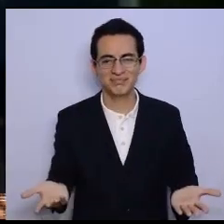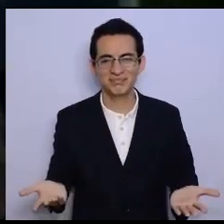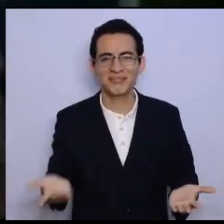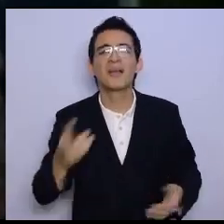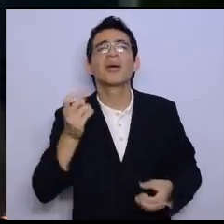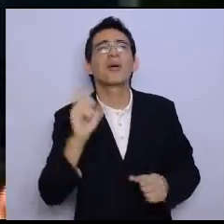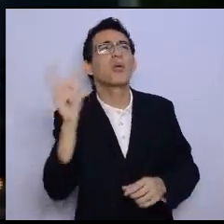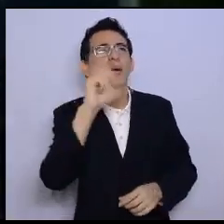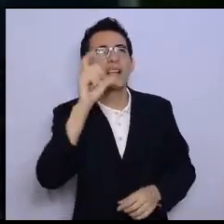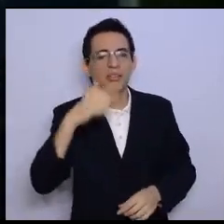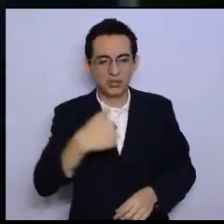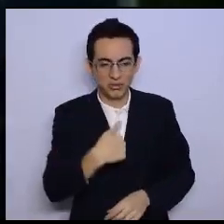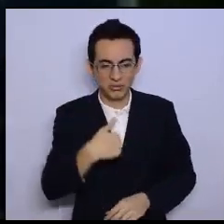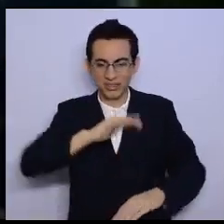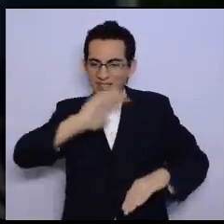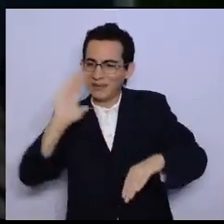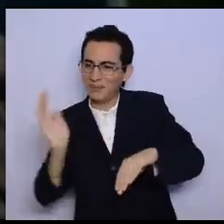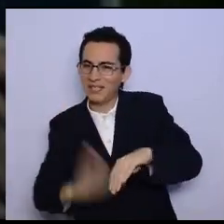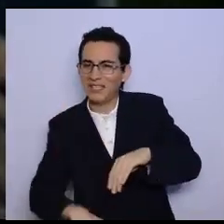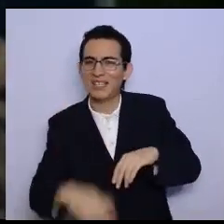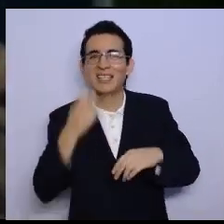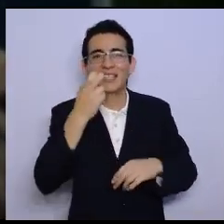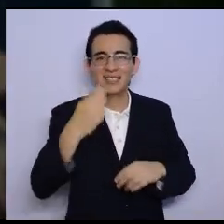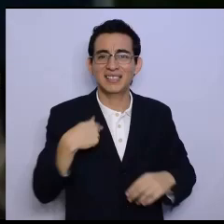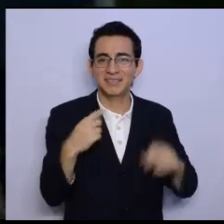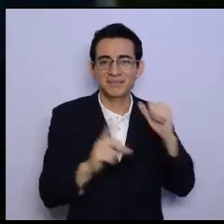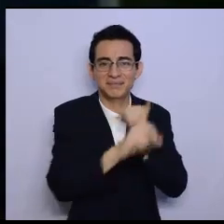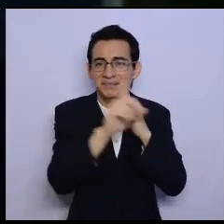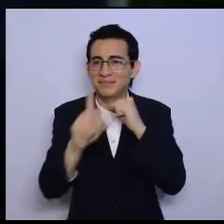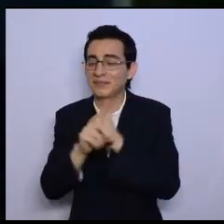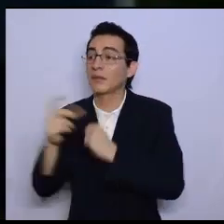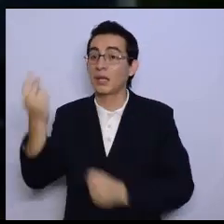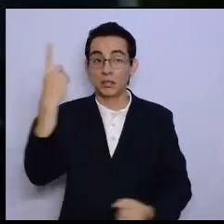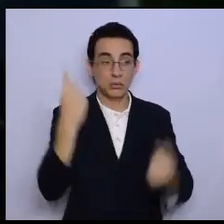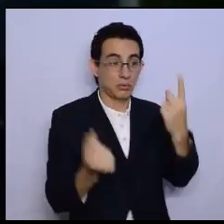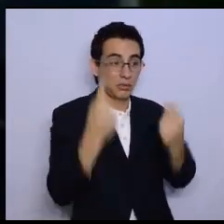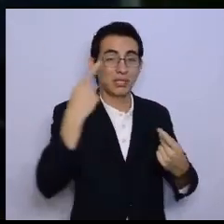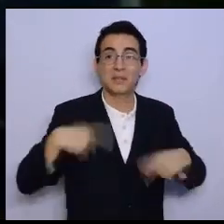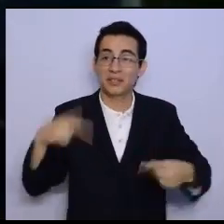va a terminar esta pesadilla? Bueno, los que algunos llaman